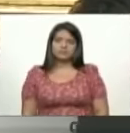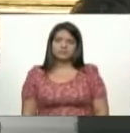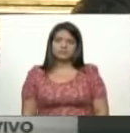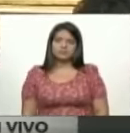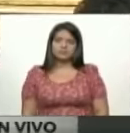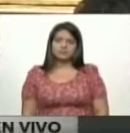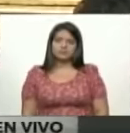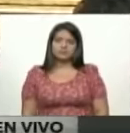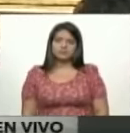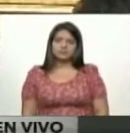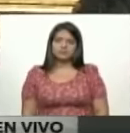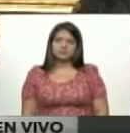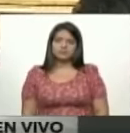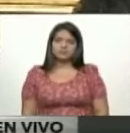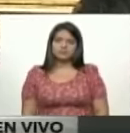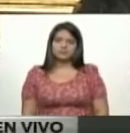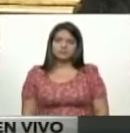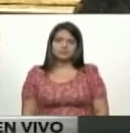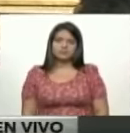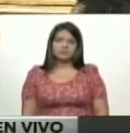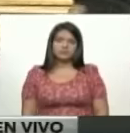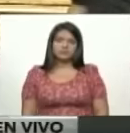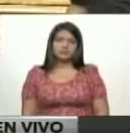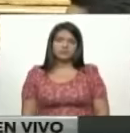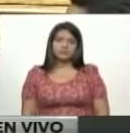Ya pasó la votación.